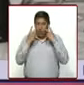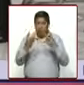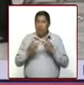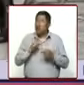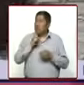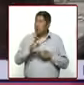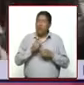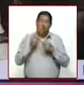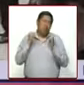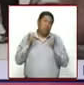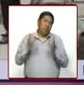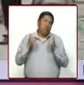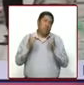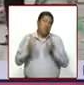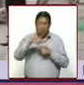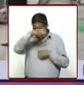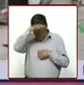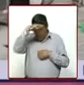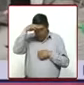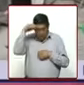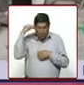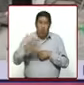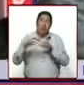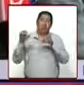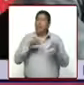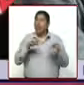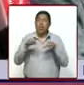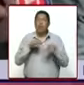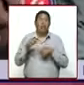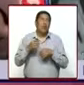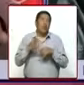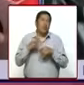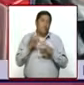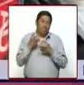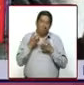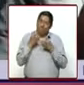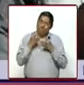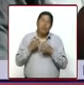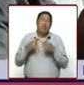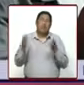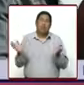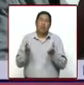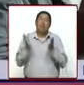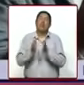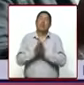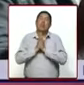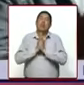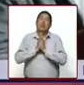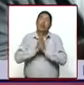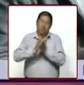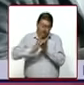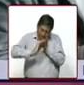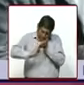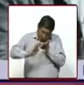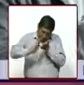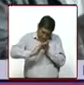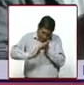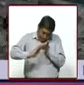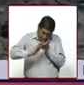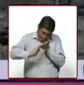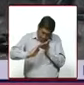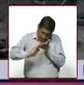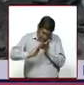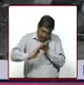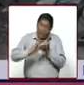que va a valer la pena el esfuerzo que estamos haciendo y las molestias que estamos provocando. Uh-huh. Pido disculpas, pero confíen,